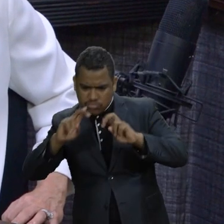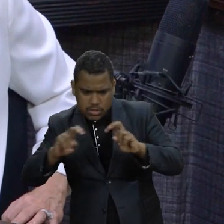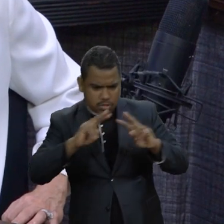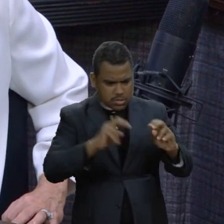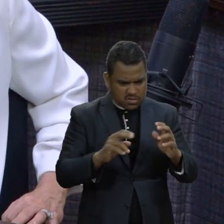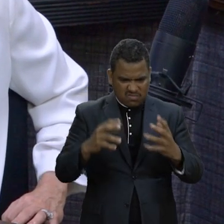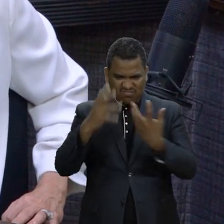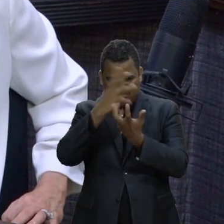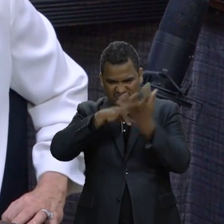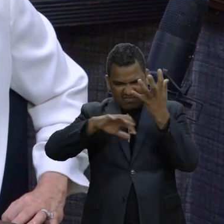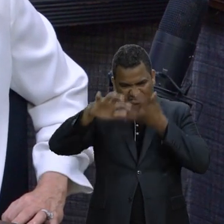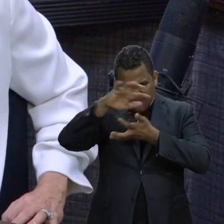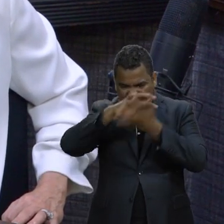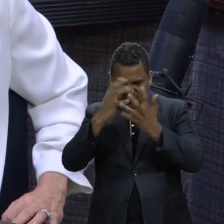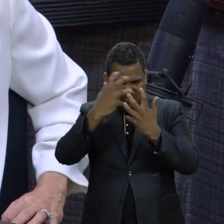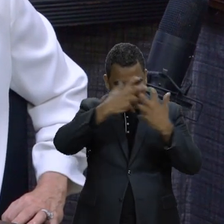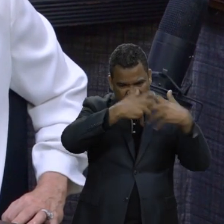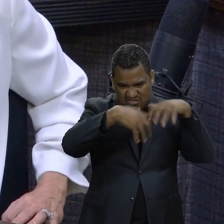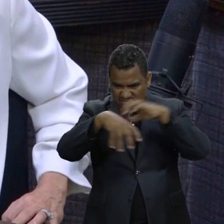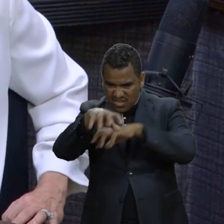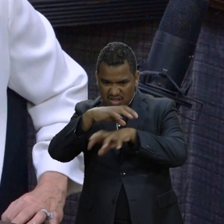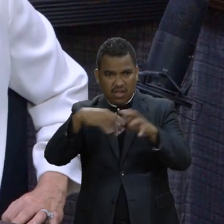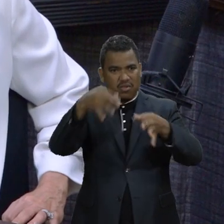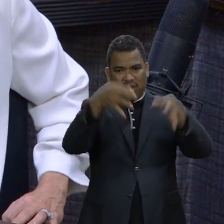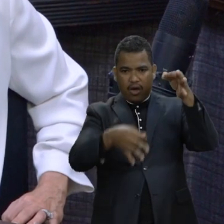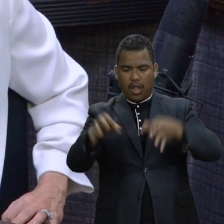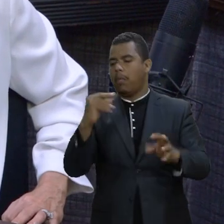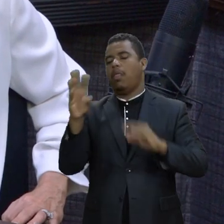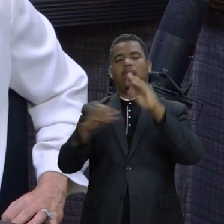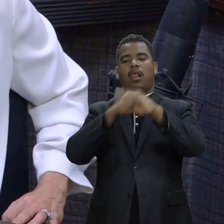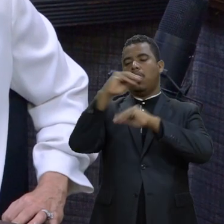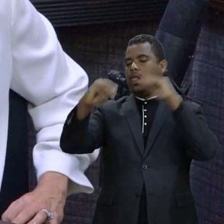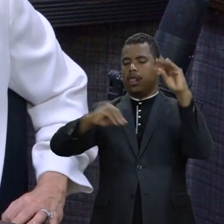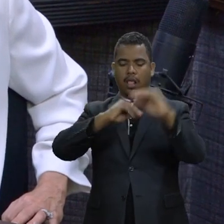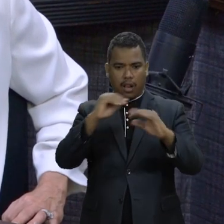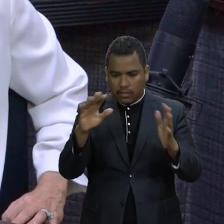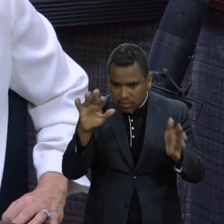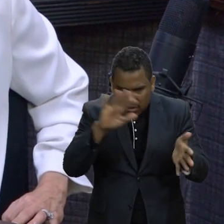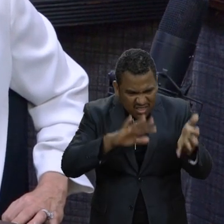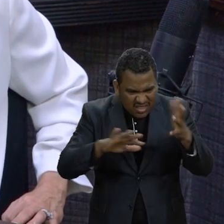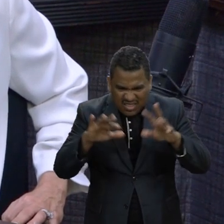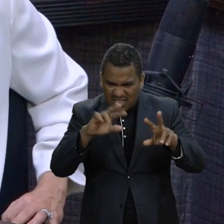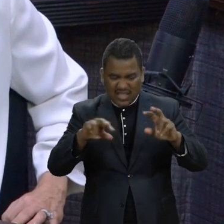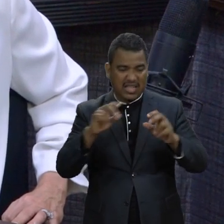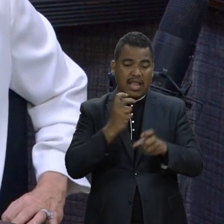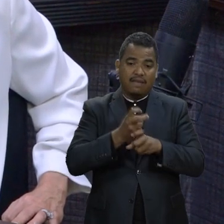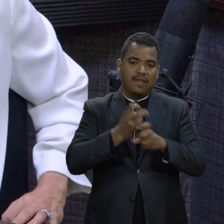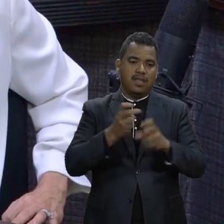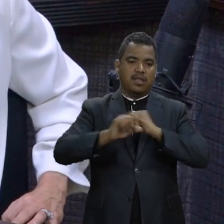graves que está pasando dentro del recinto de Conani y ellos se niegan a hablar y a explicar si eso es cierto o no es cierto.